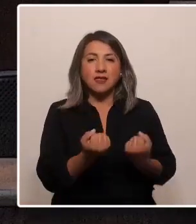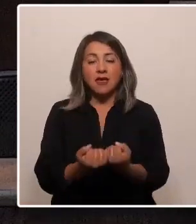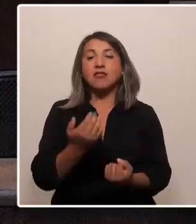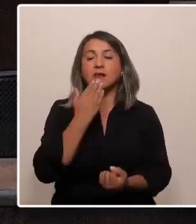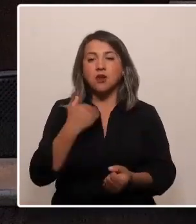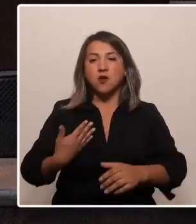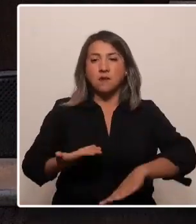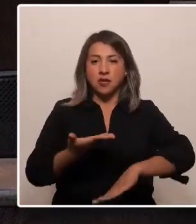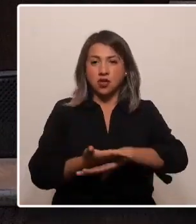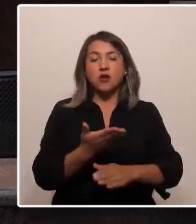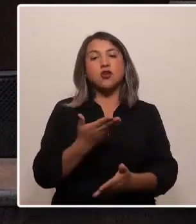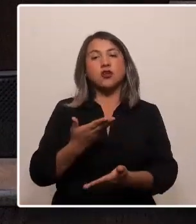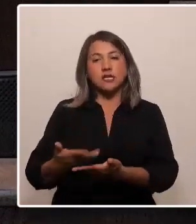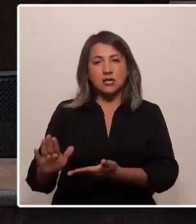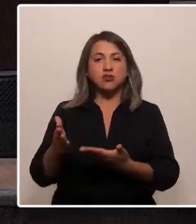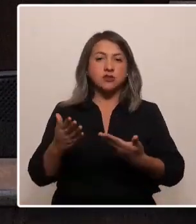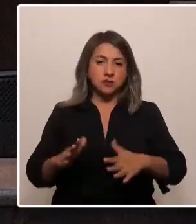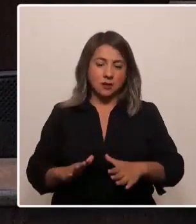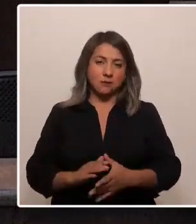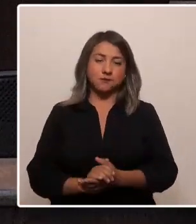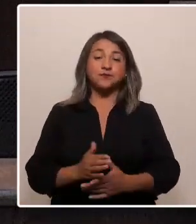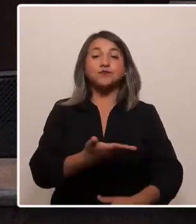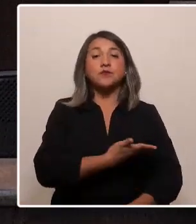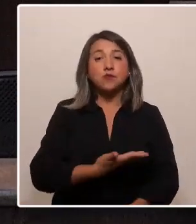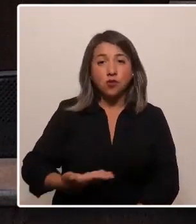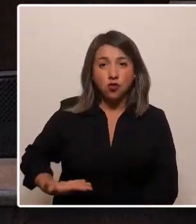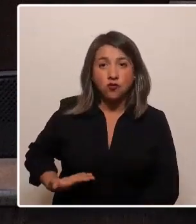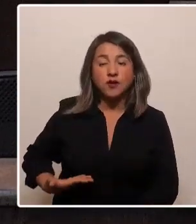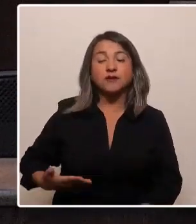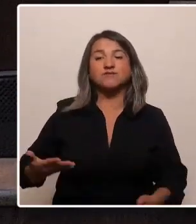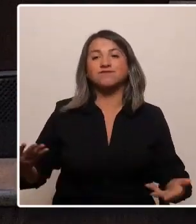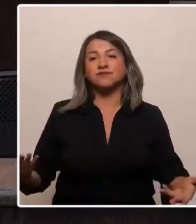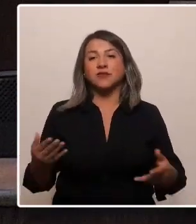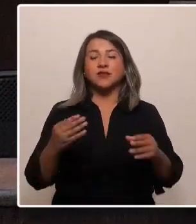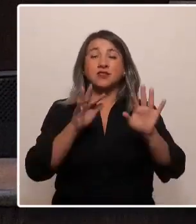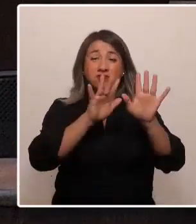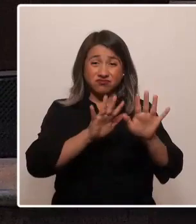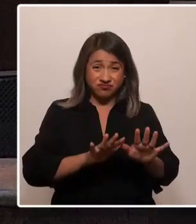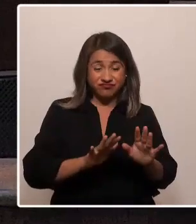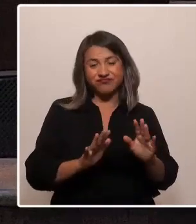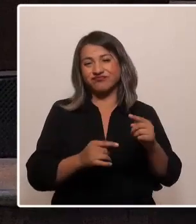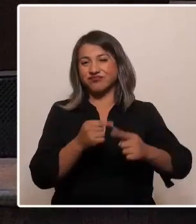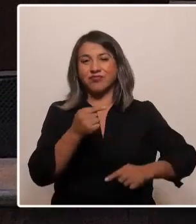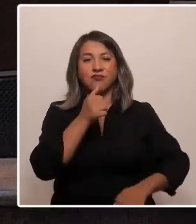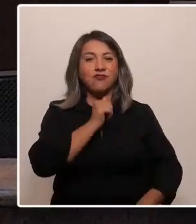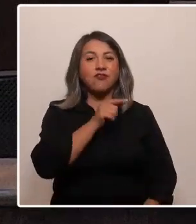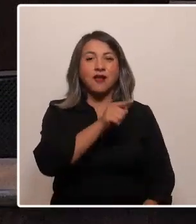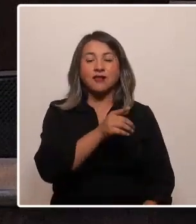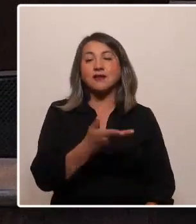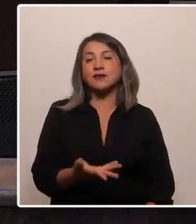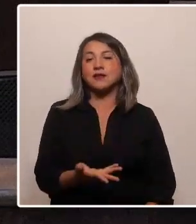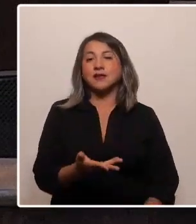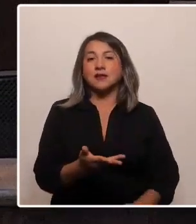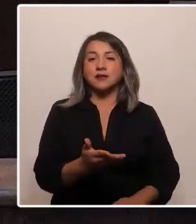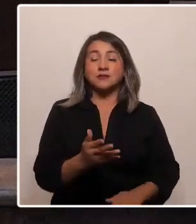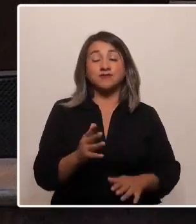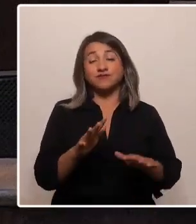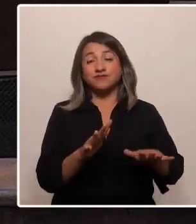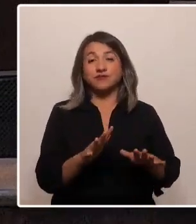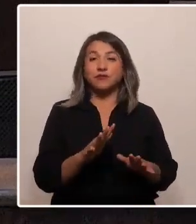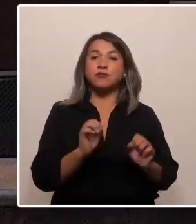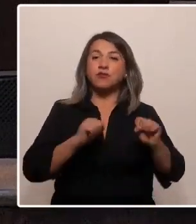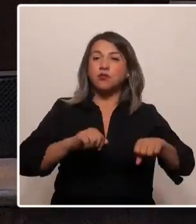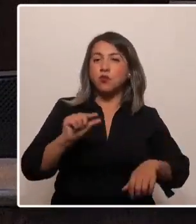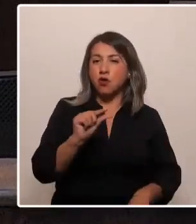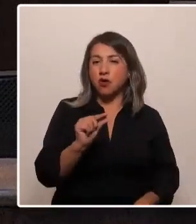pidió y fue rechazada. El gobierno, con un incompleto proyecto de reforma constitucional de incierta aprobación, nos manda una